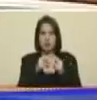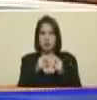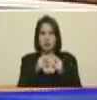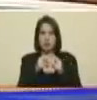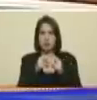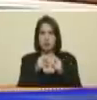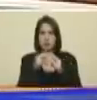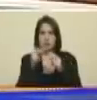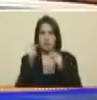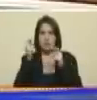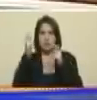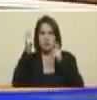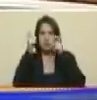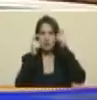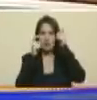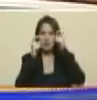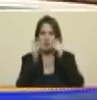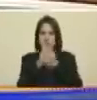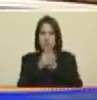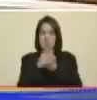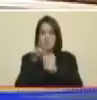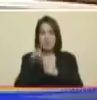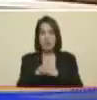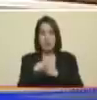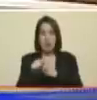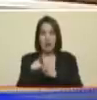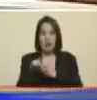Hugo Chávez y Ali Rodríguez.